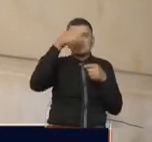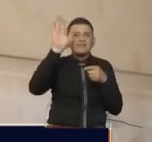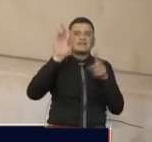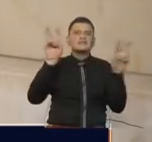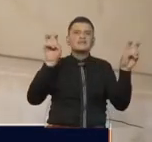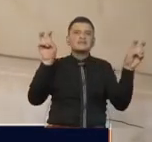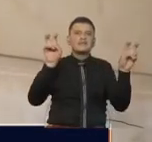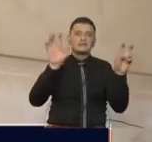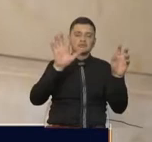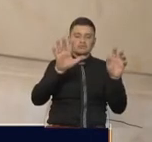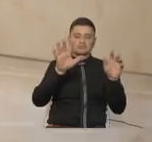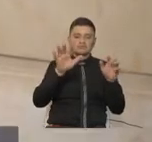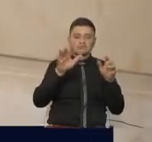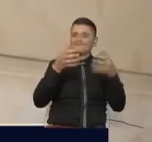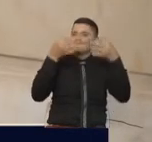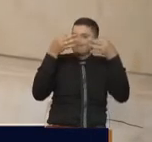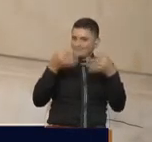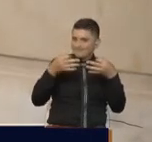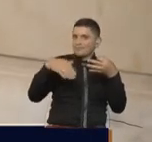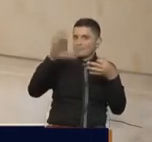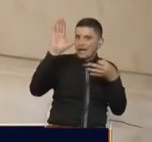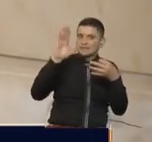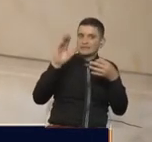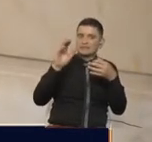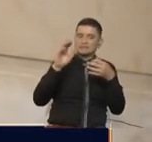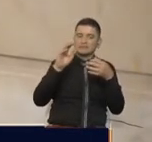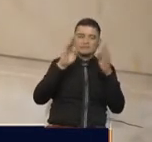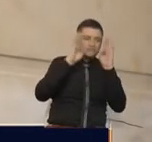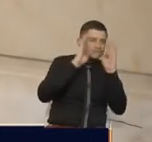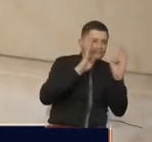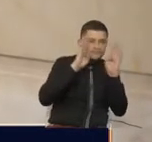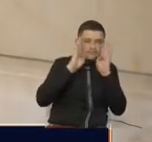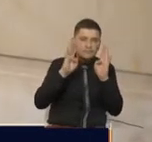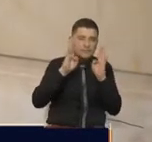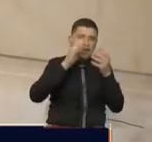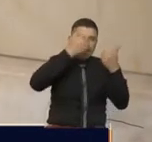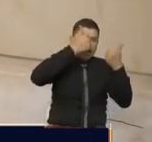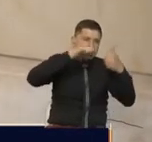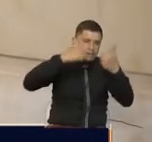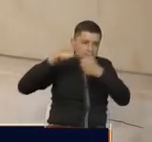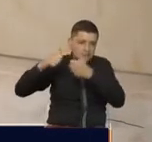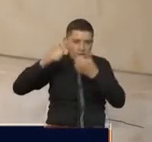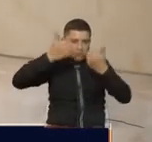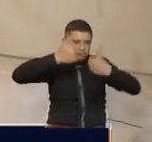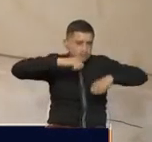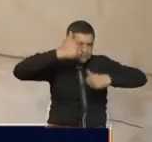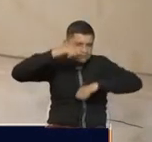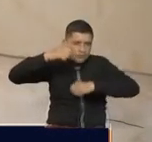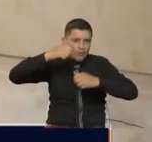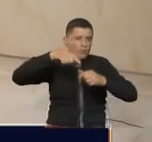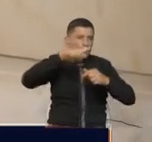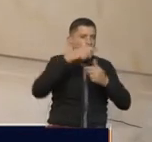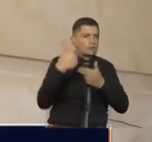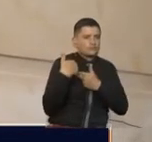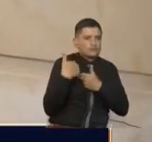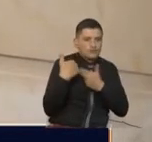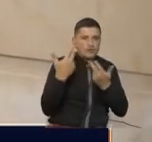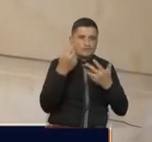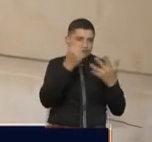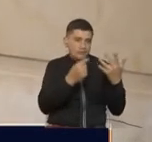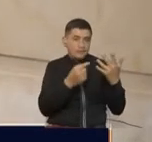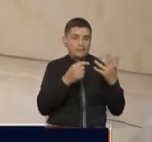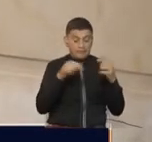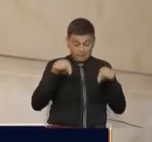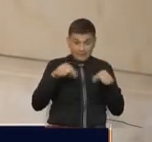algunas ocasiones establecer y escuchar diferentes criterios o establecer responsabilidades, creo que